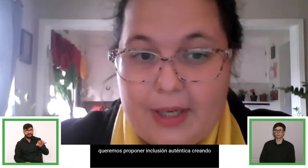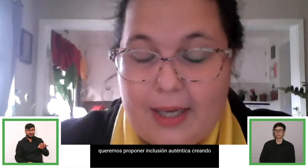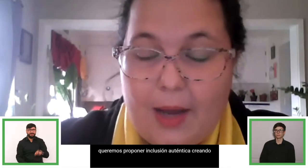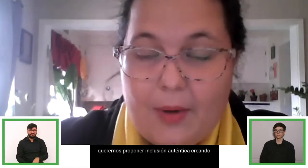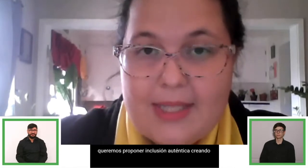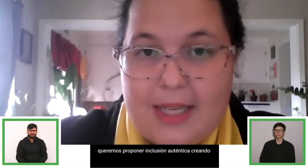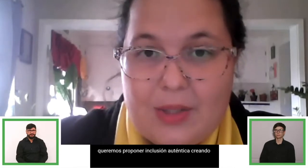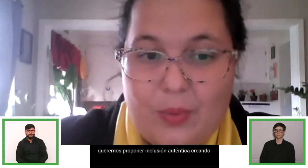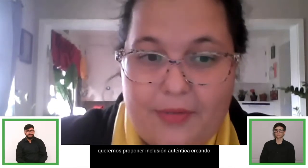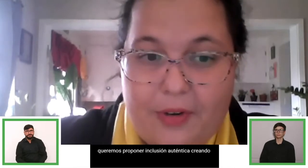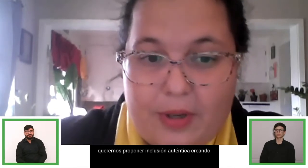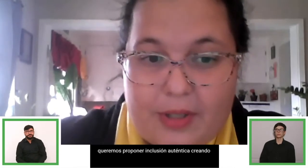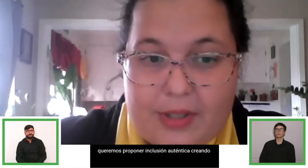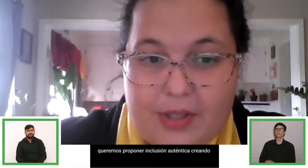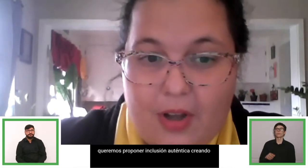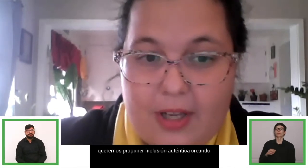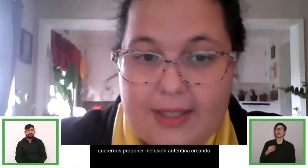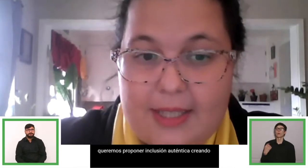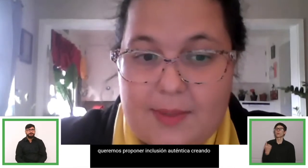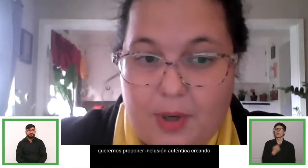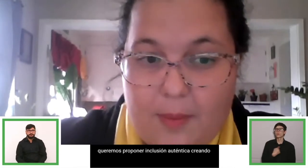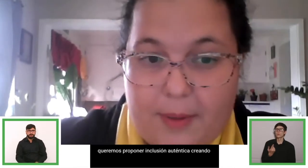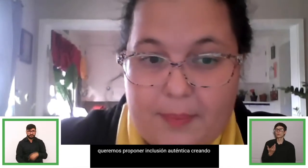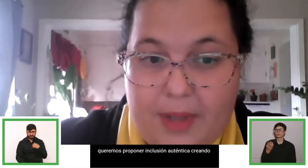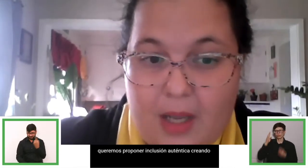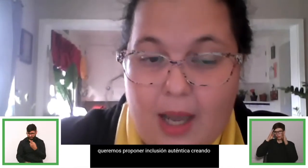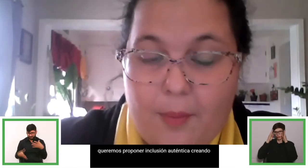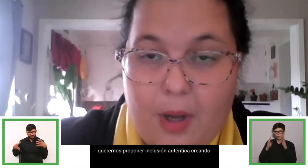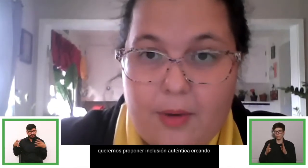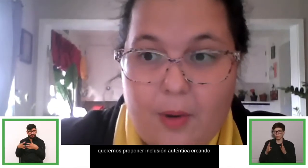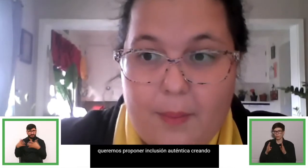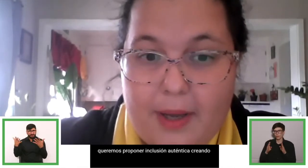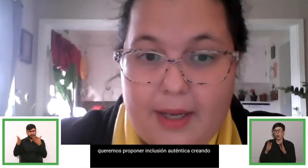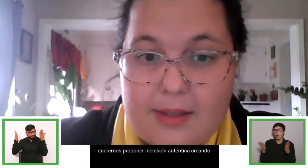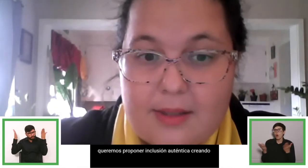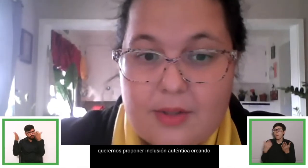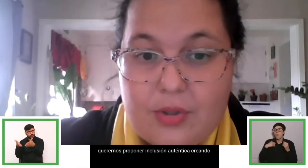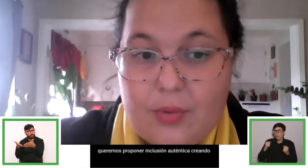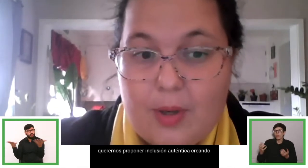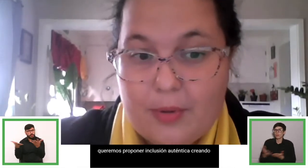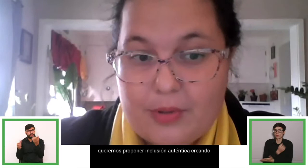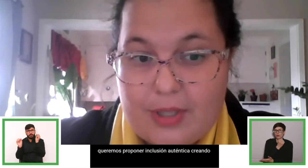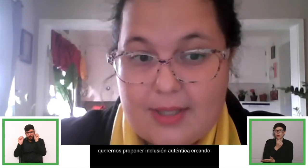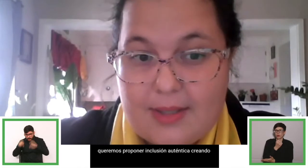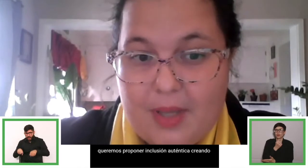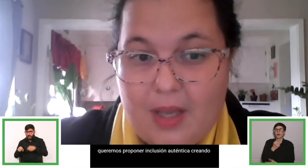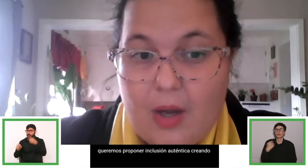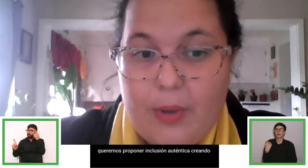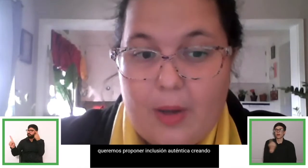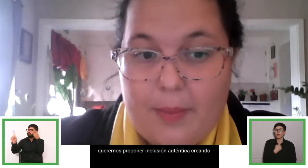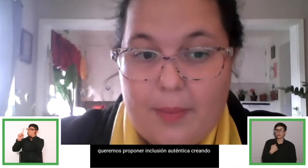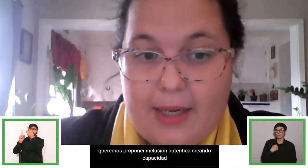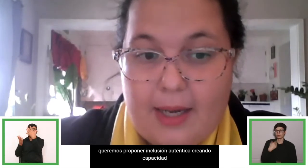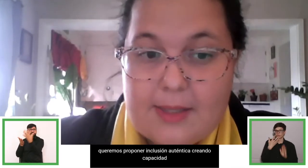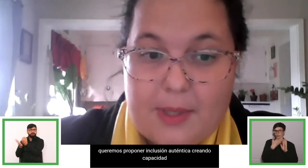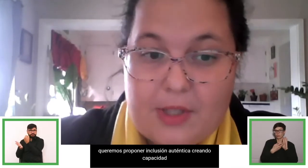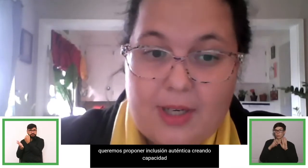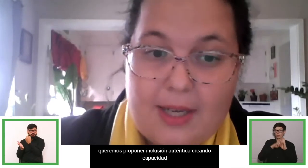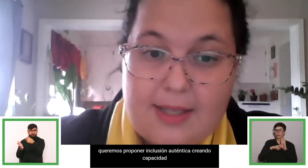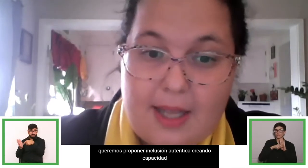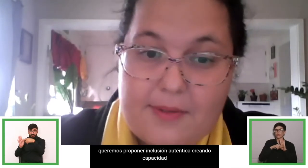How is it that we focus on this? ¿Cómo nos enfocamos en este problema? Nuestro modelo combina dos